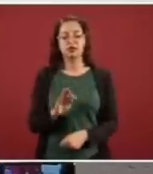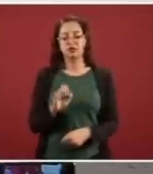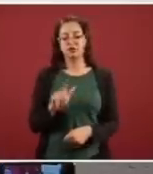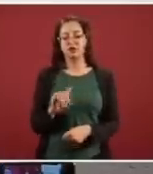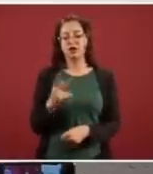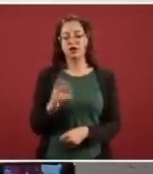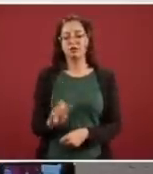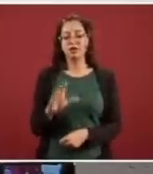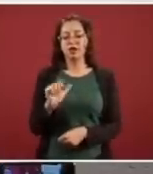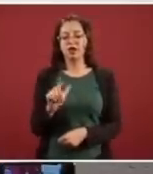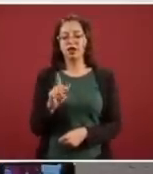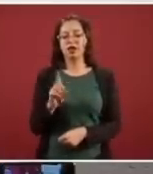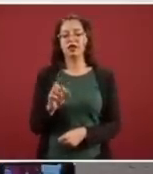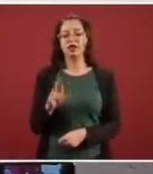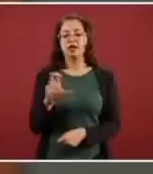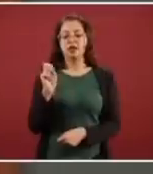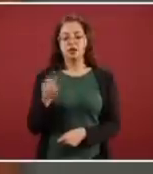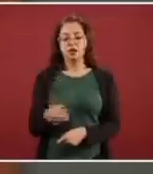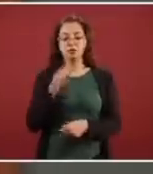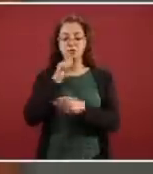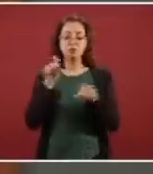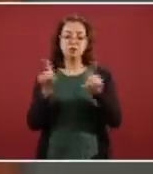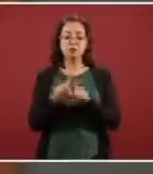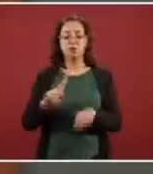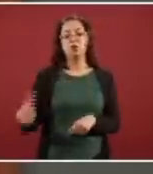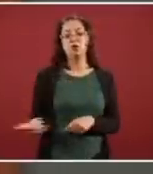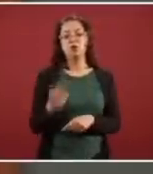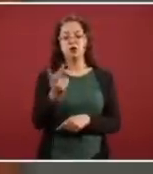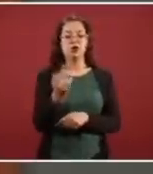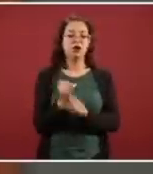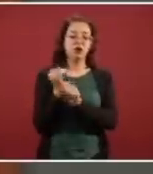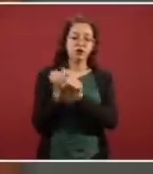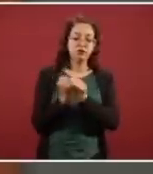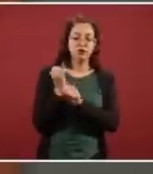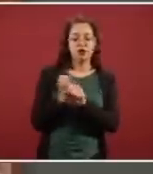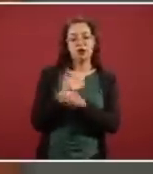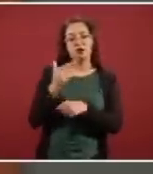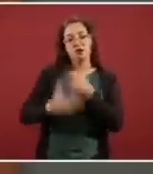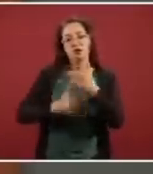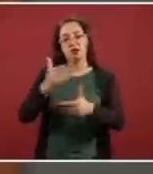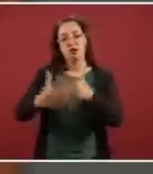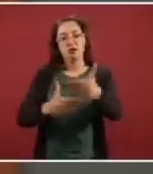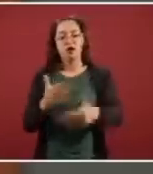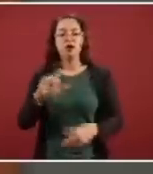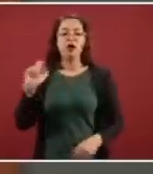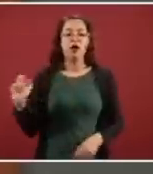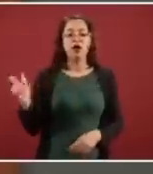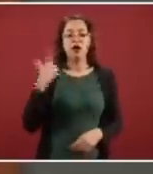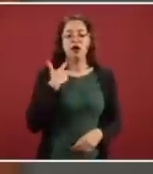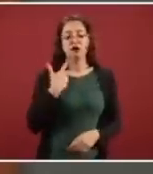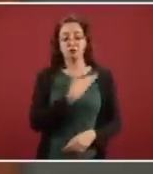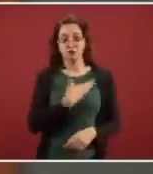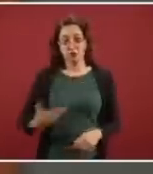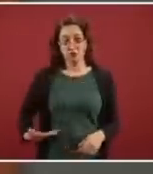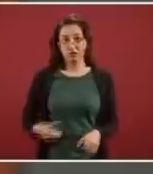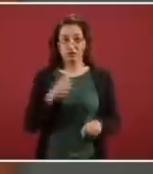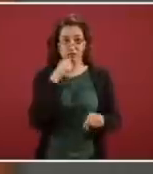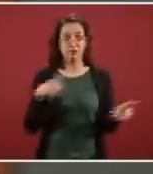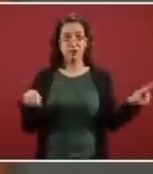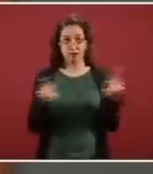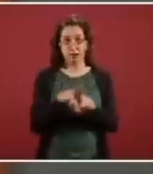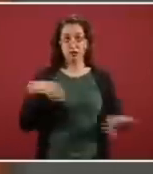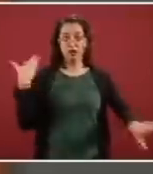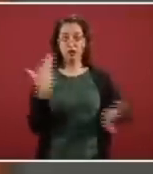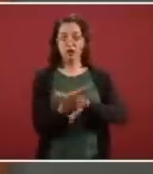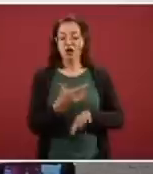insistir en la pregunta de la compañera de Político, si esta investigación podría llegar hasta el expresidente y a otros